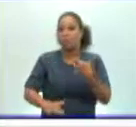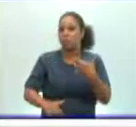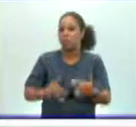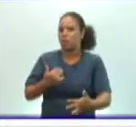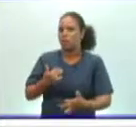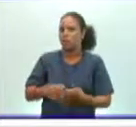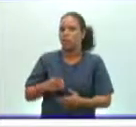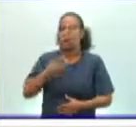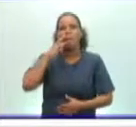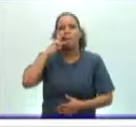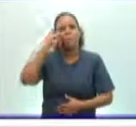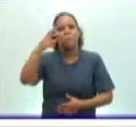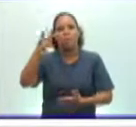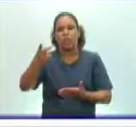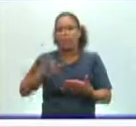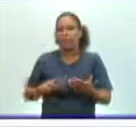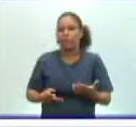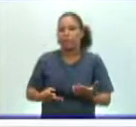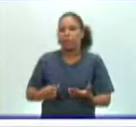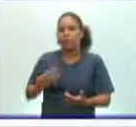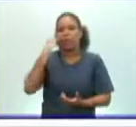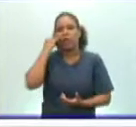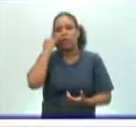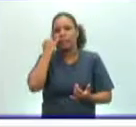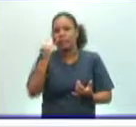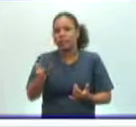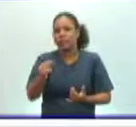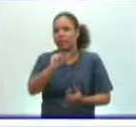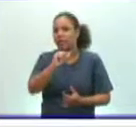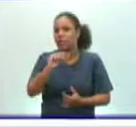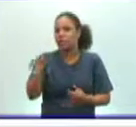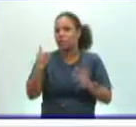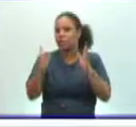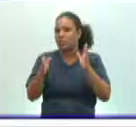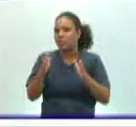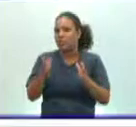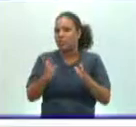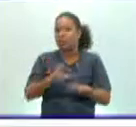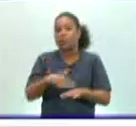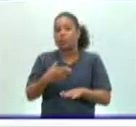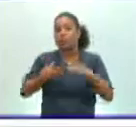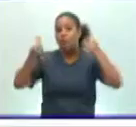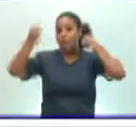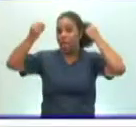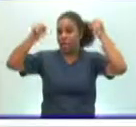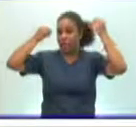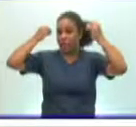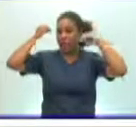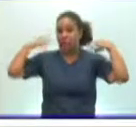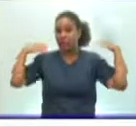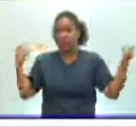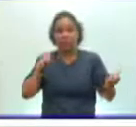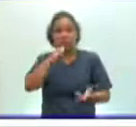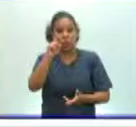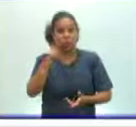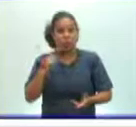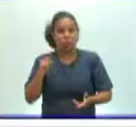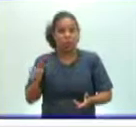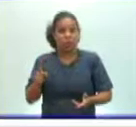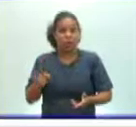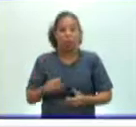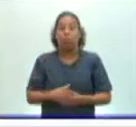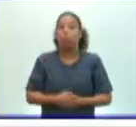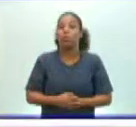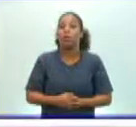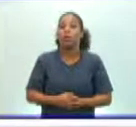a la figura, identificar los segmentos y después entonces analizar qué nos plantea la proposición